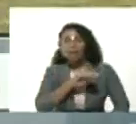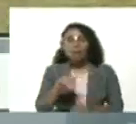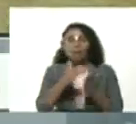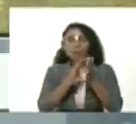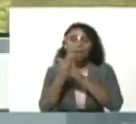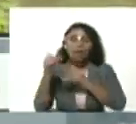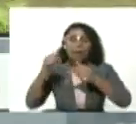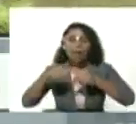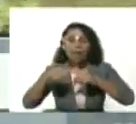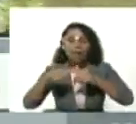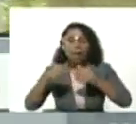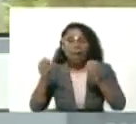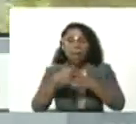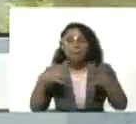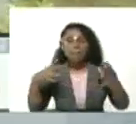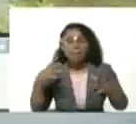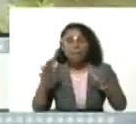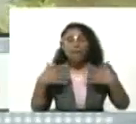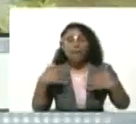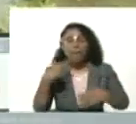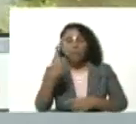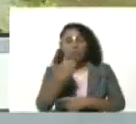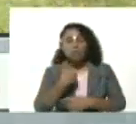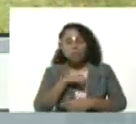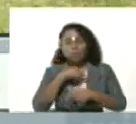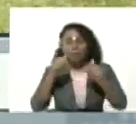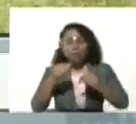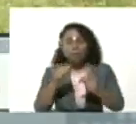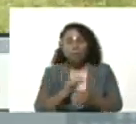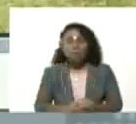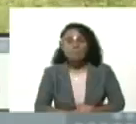aquí en Campo Alegre 1, donde nos encontramos.